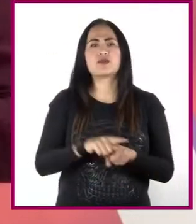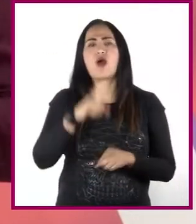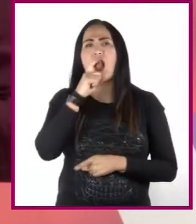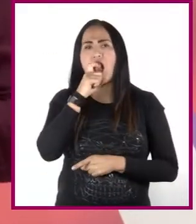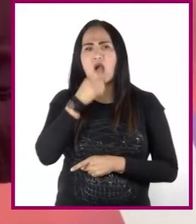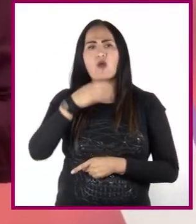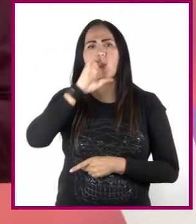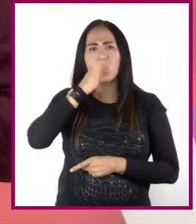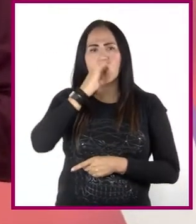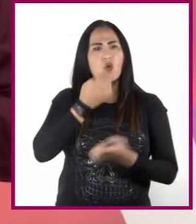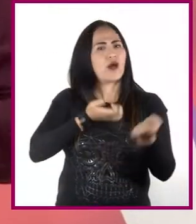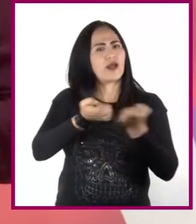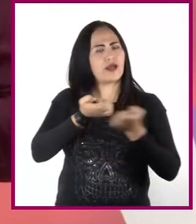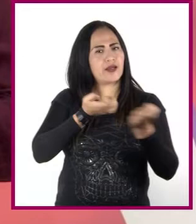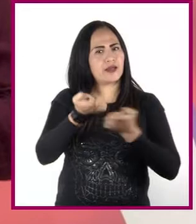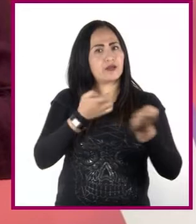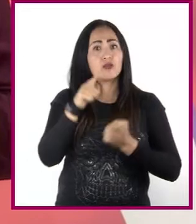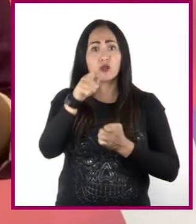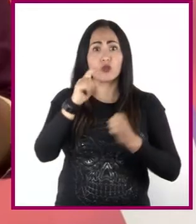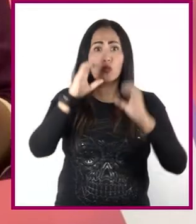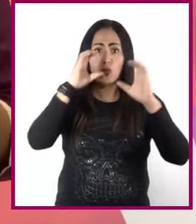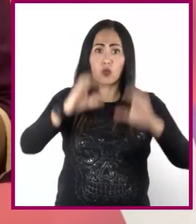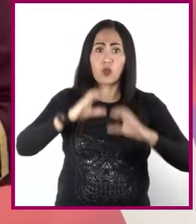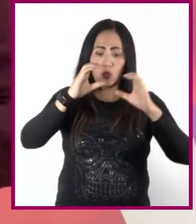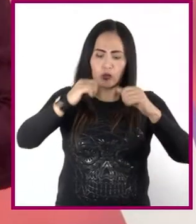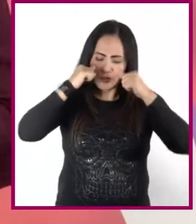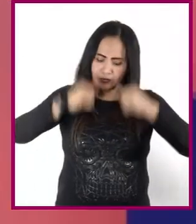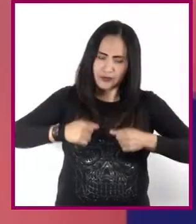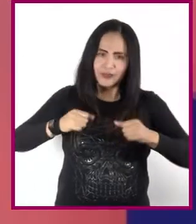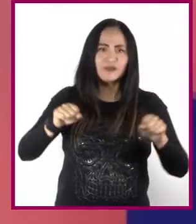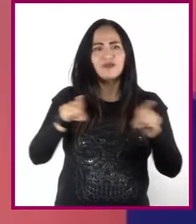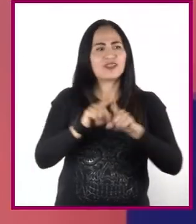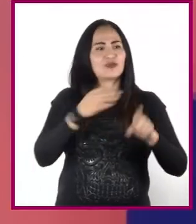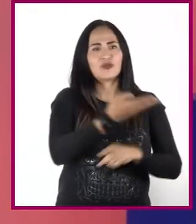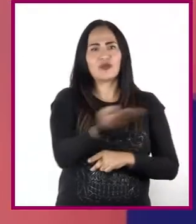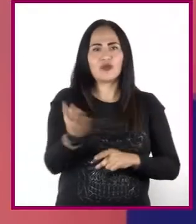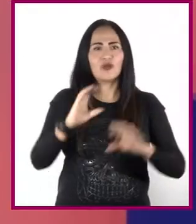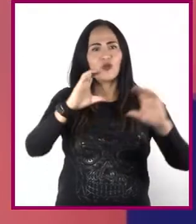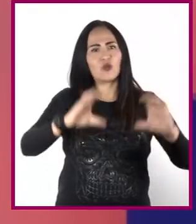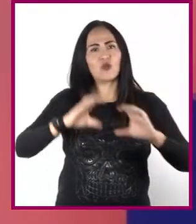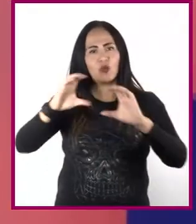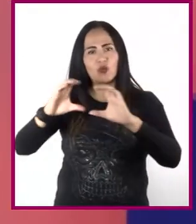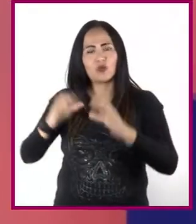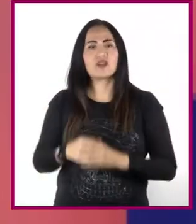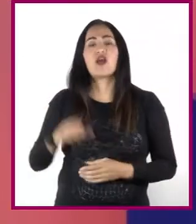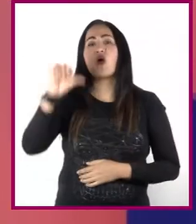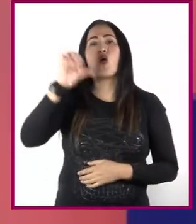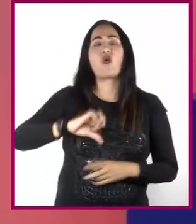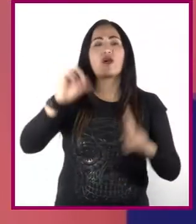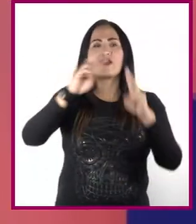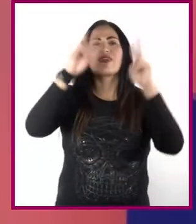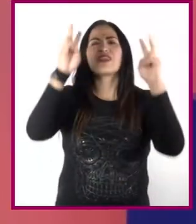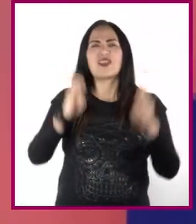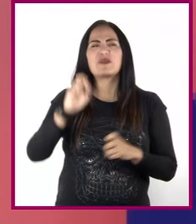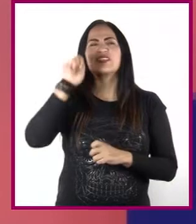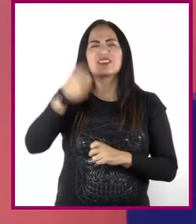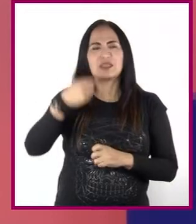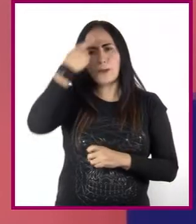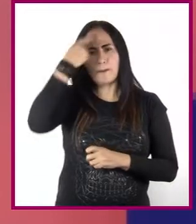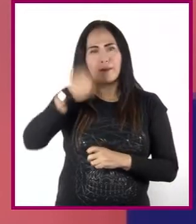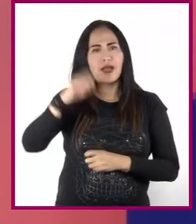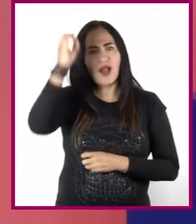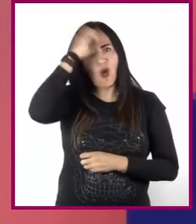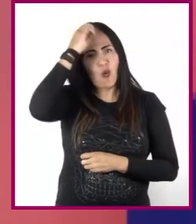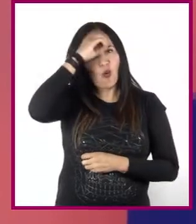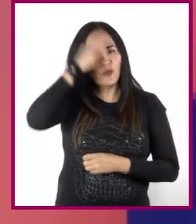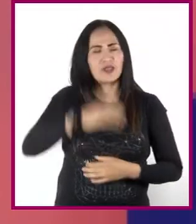y hacer ejercicio. Si te cuidas tú, nos cuidas a todos. En esta sesión hablaremos sobre temas para opinar. Con esto